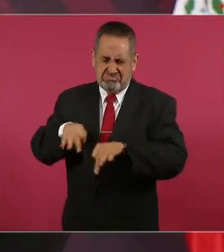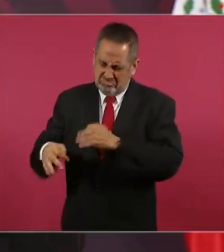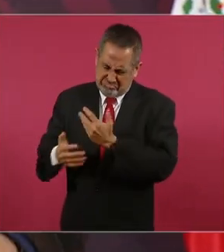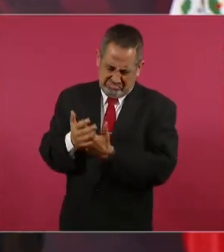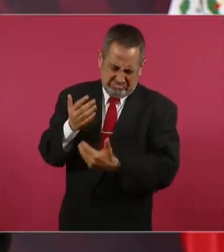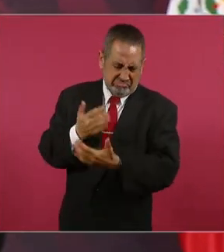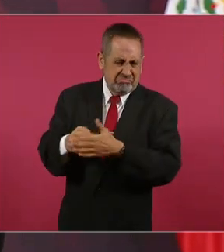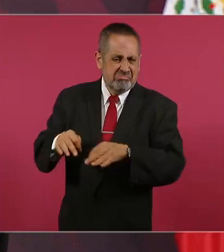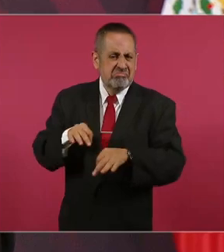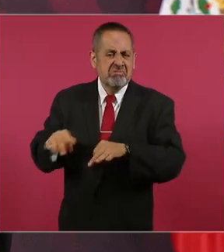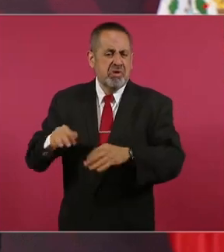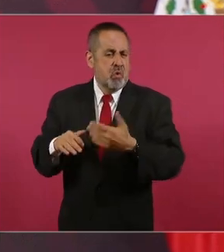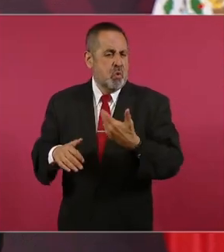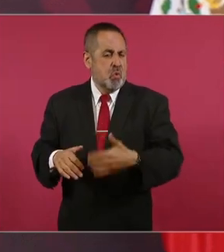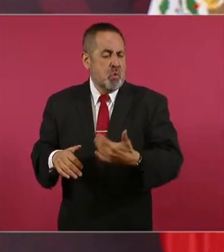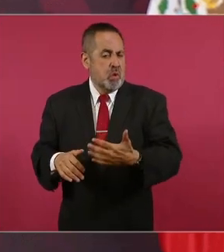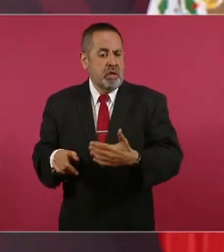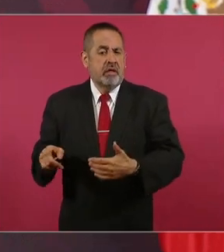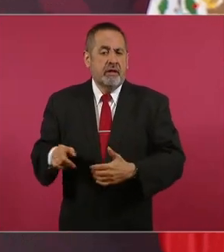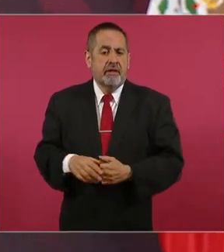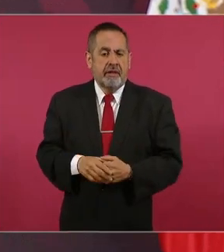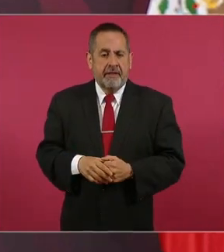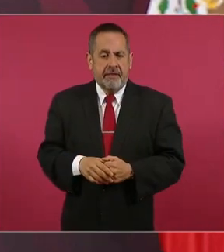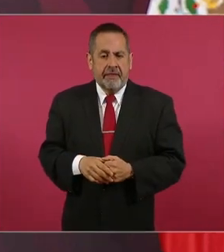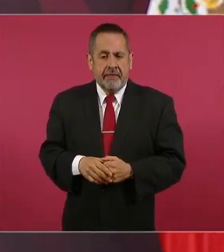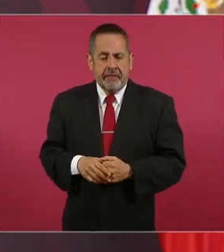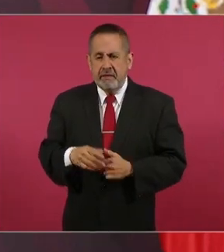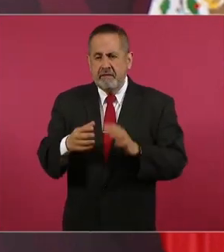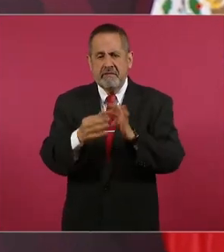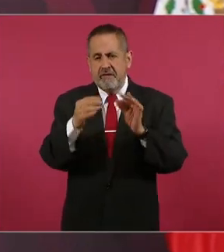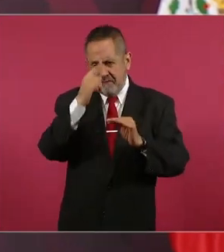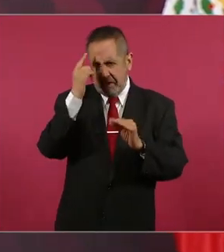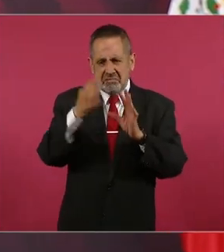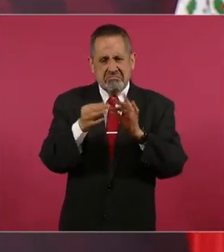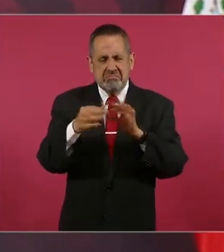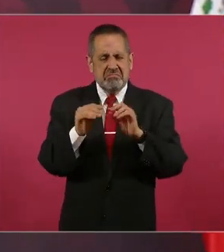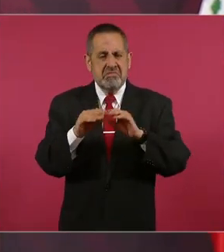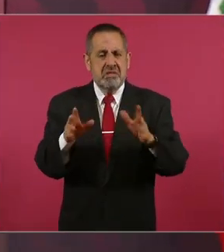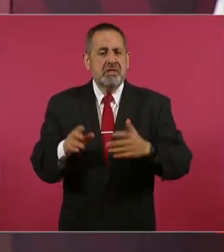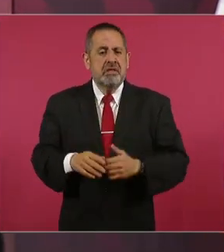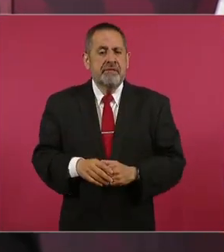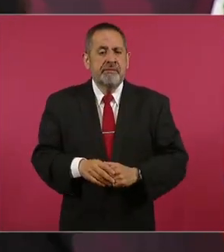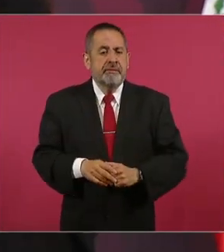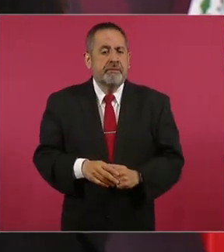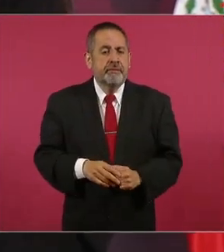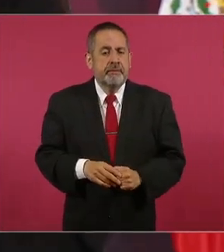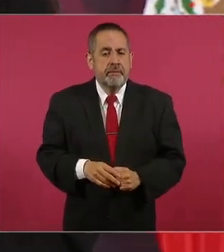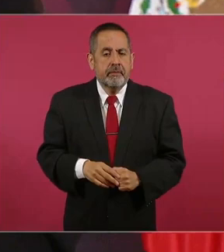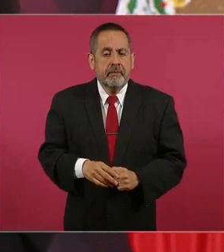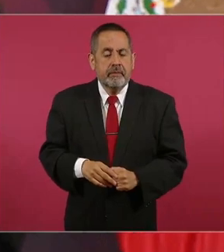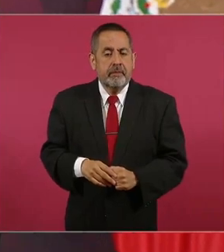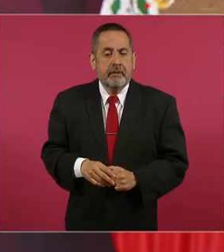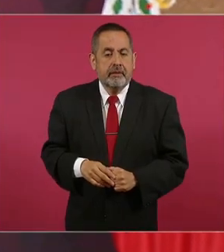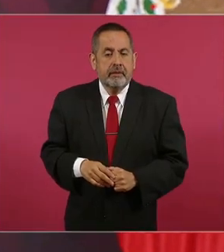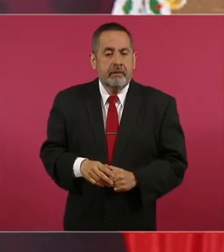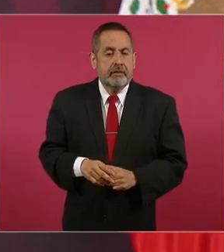México. Y pues es fácil de explicar lo que pasa, que ha sido